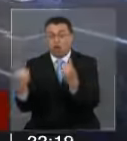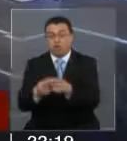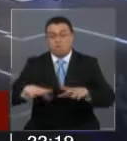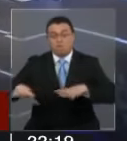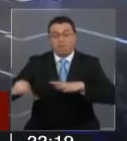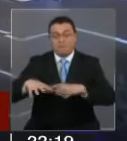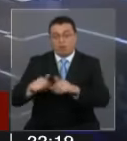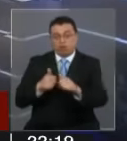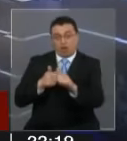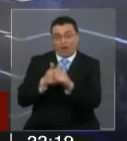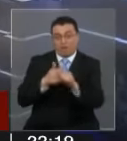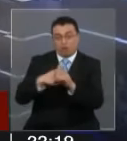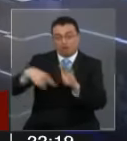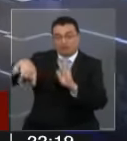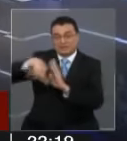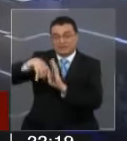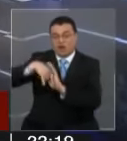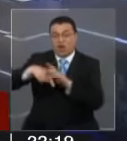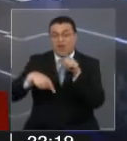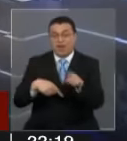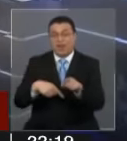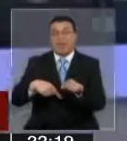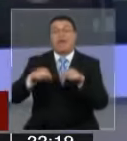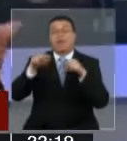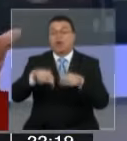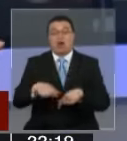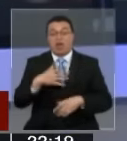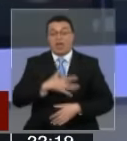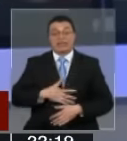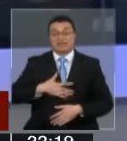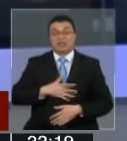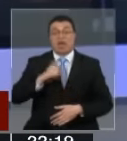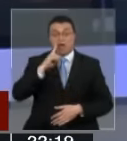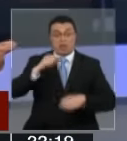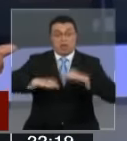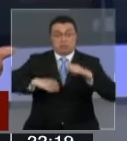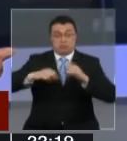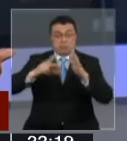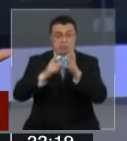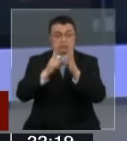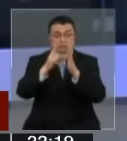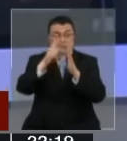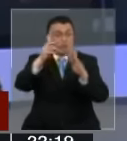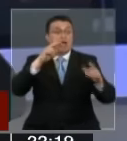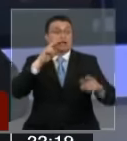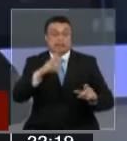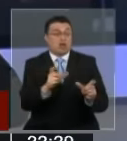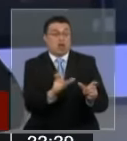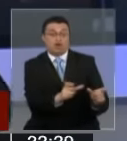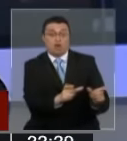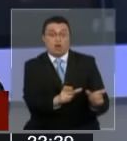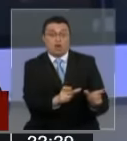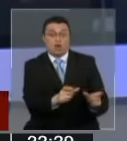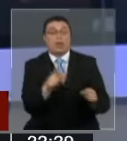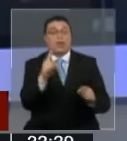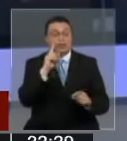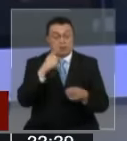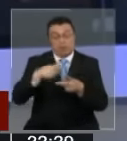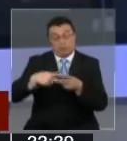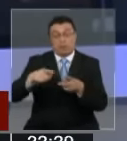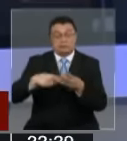detrás de Chiloé que hoy día siente que no hay, hay industrias que se desarrollan sin control y hay una cantidad de hechos que